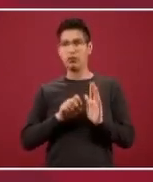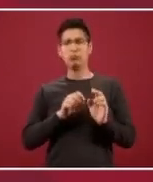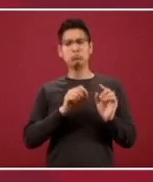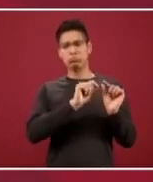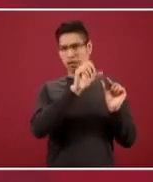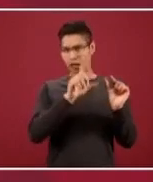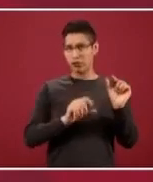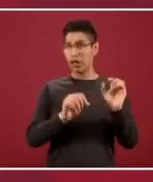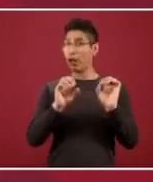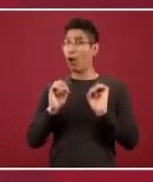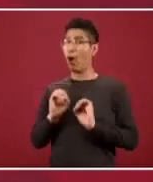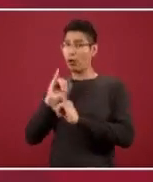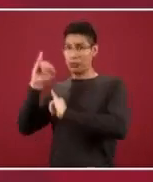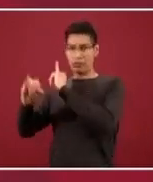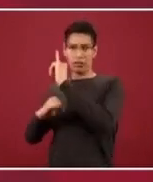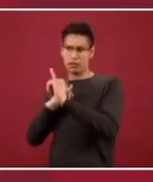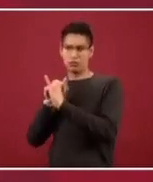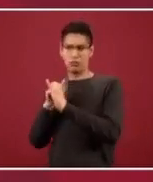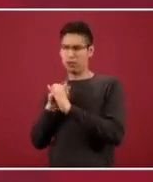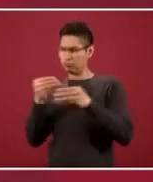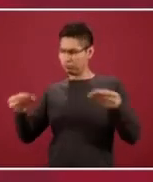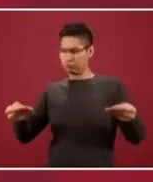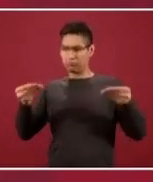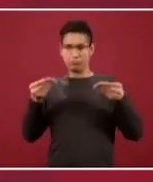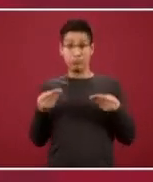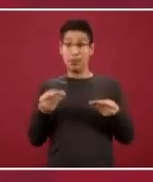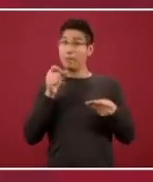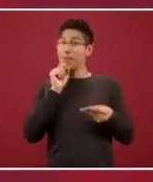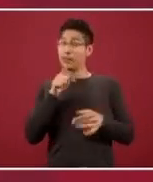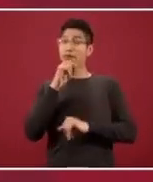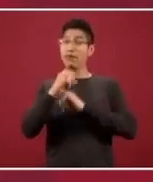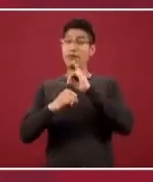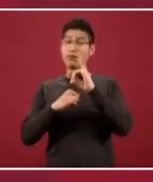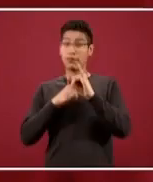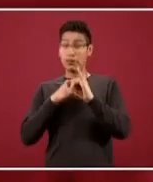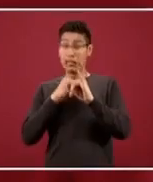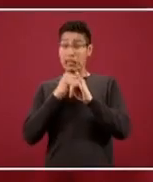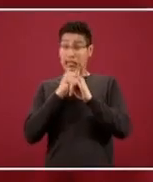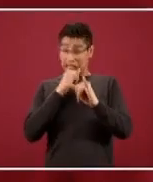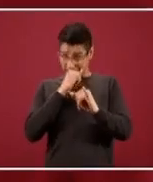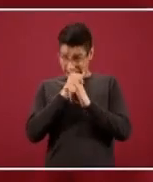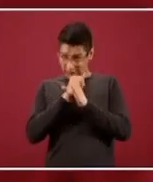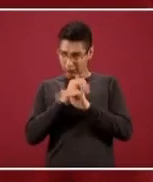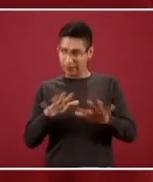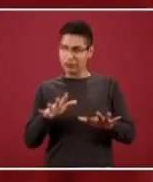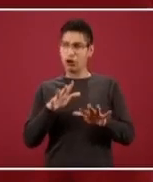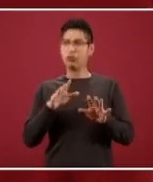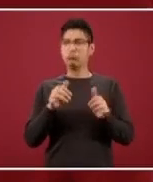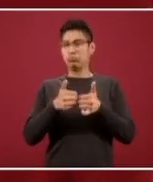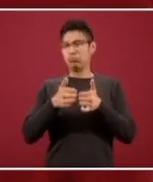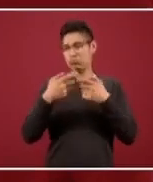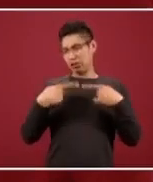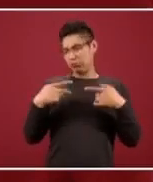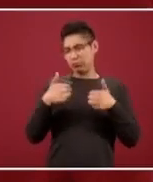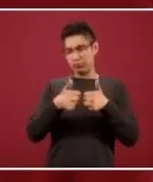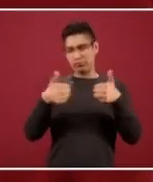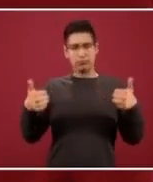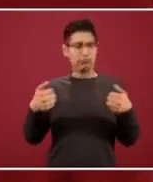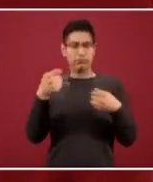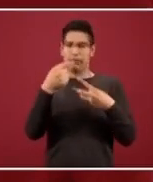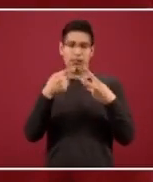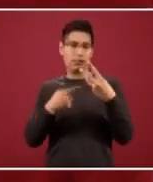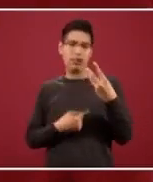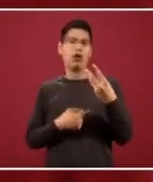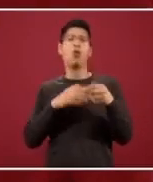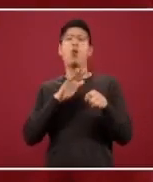como internacional, como inclusive de toda la información de sana distancia y de las medidas que se están aplicando actualmente. No